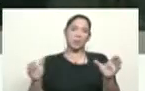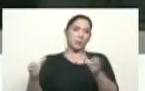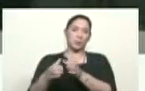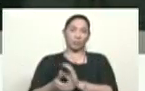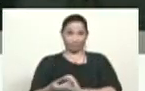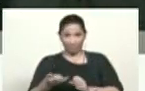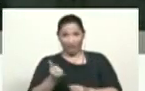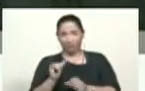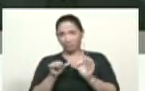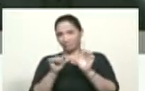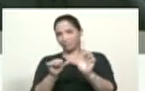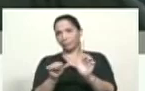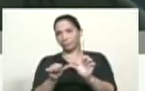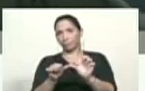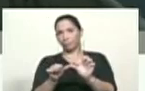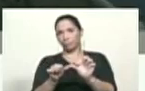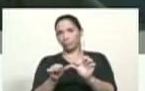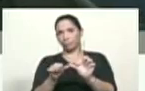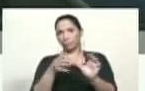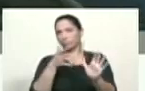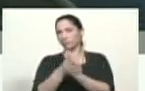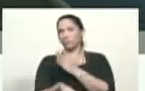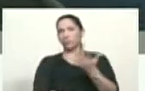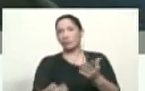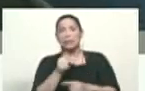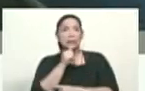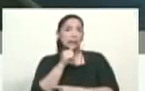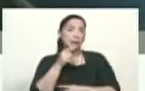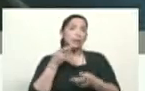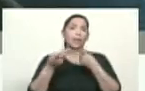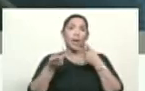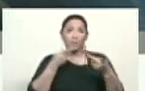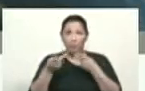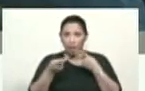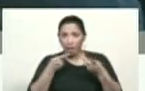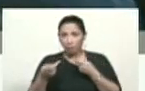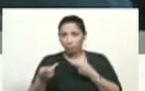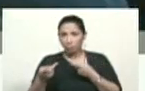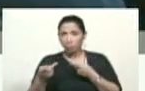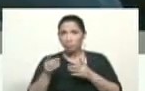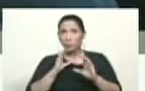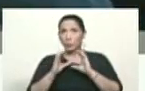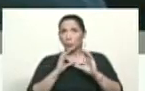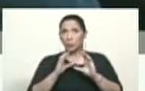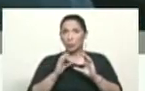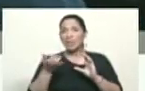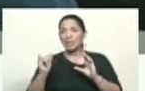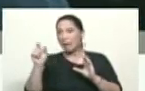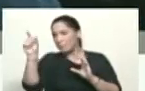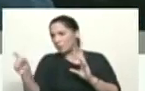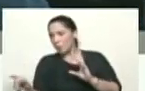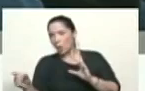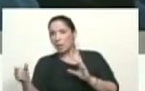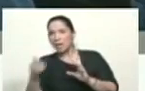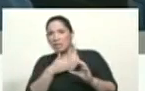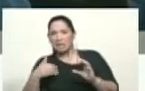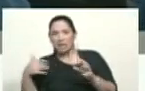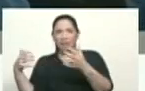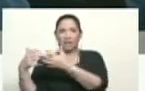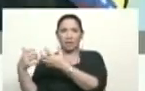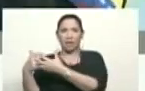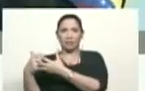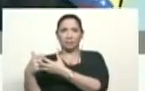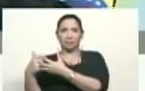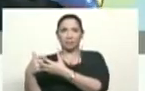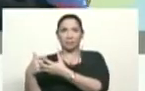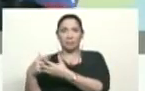¿no? Hay quien quiera hablar, dialogar, hacer diplomacia política y hay quien quiera la guerra. Y luego